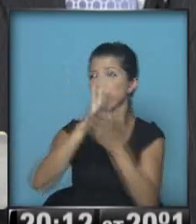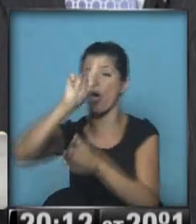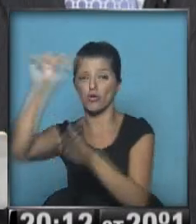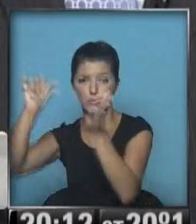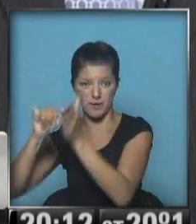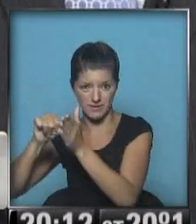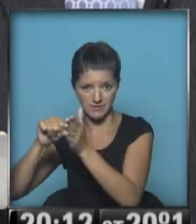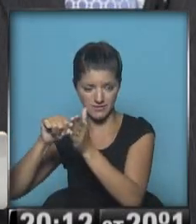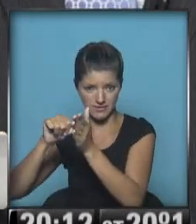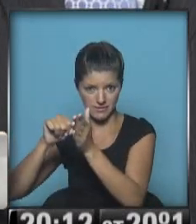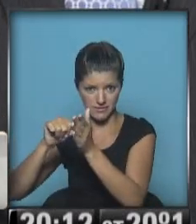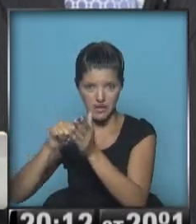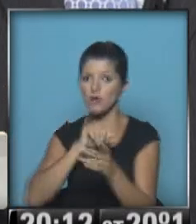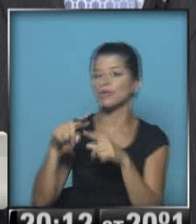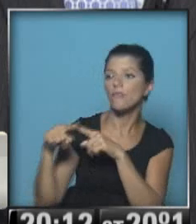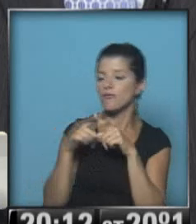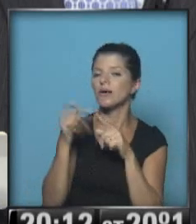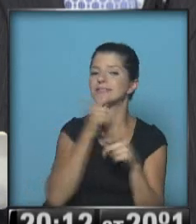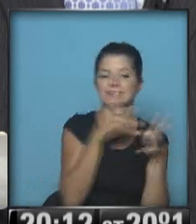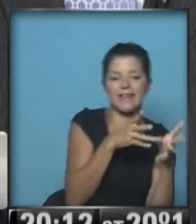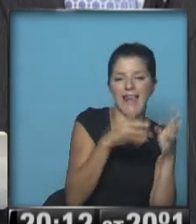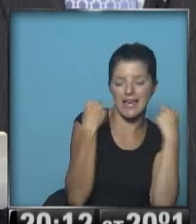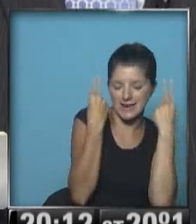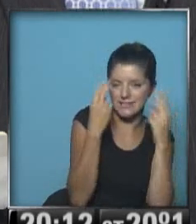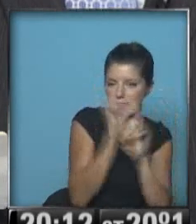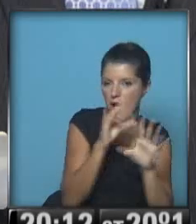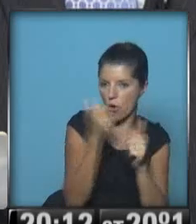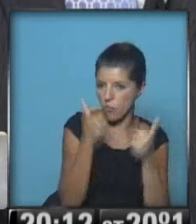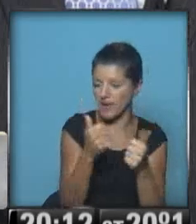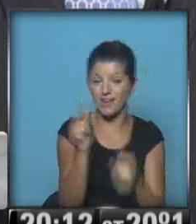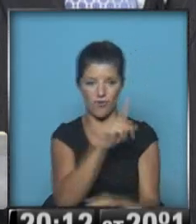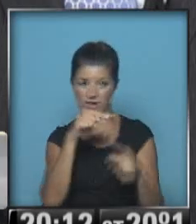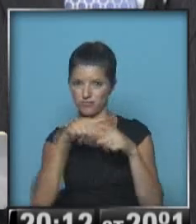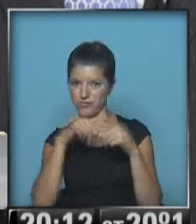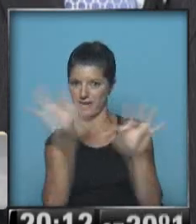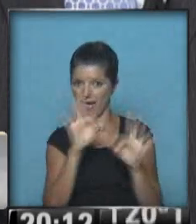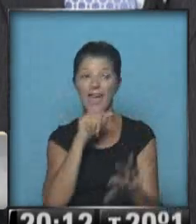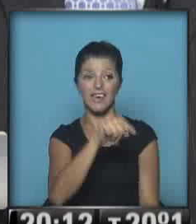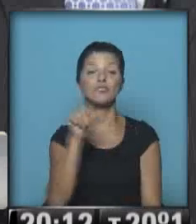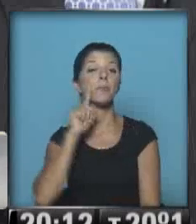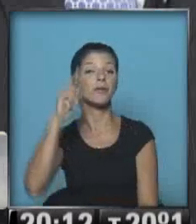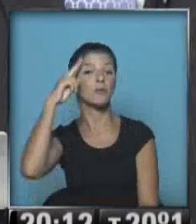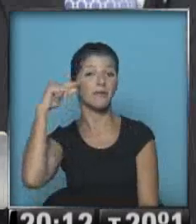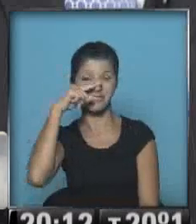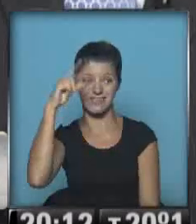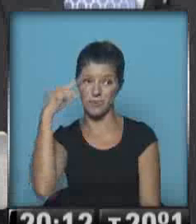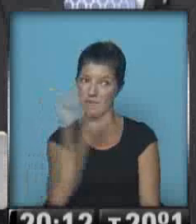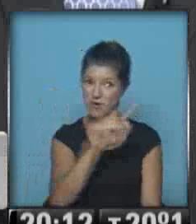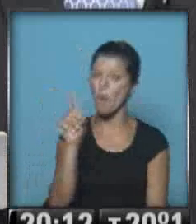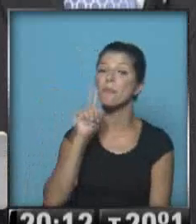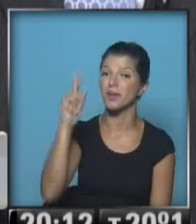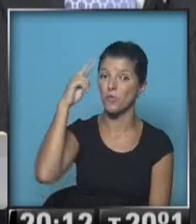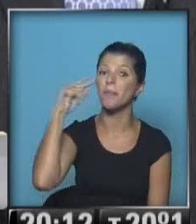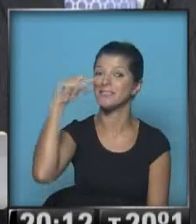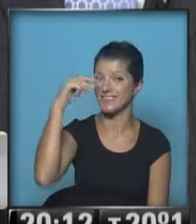estaba discutiendo si la guerrilla era mala o era buena porque estamos en el año 79 no es el año 76 estamos en el año